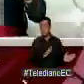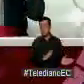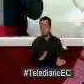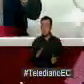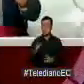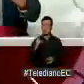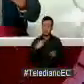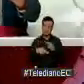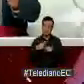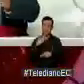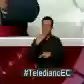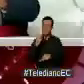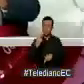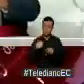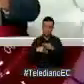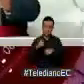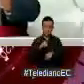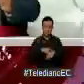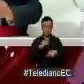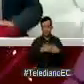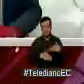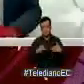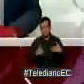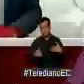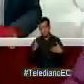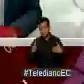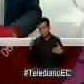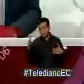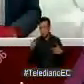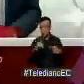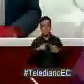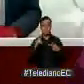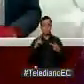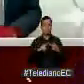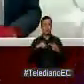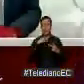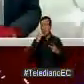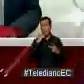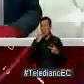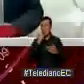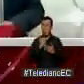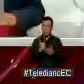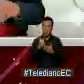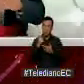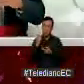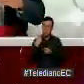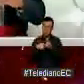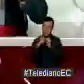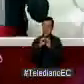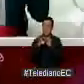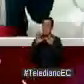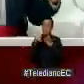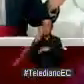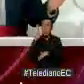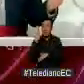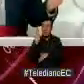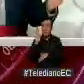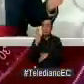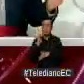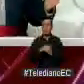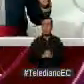para negociar de la mejor manera plazos más largos, contingentes de importación, y a